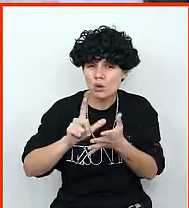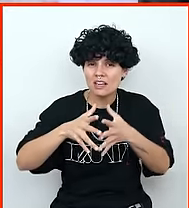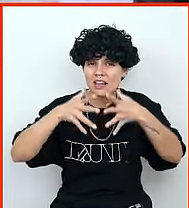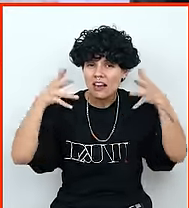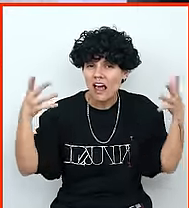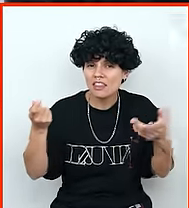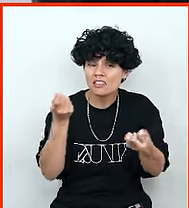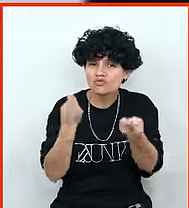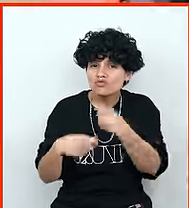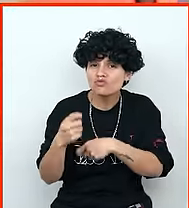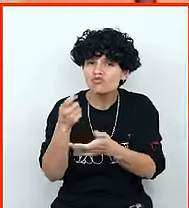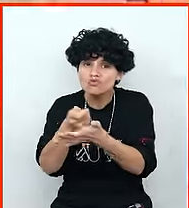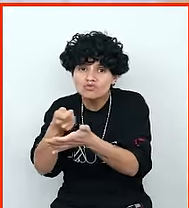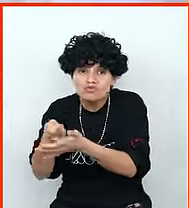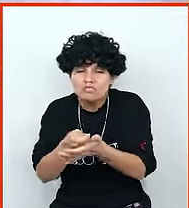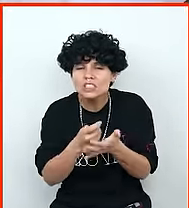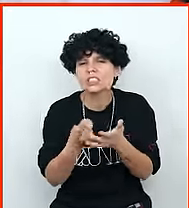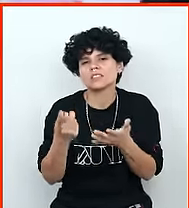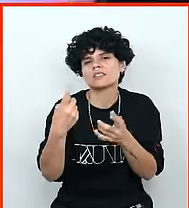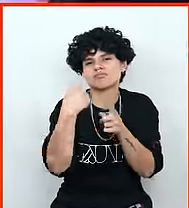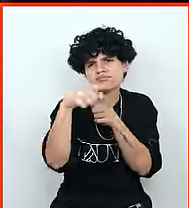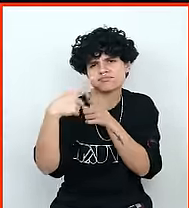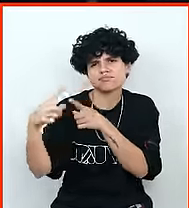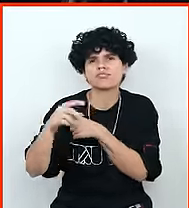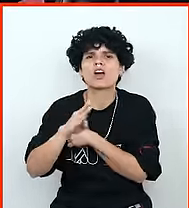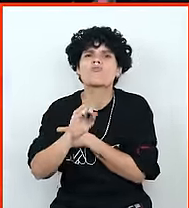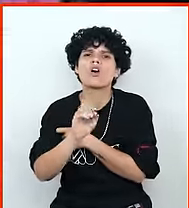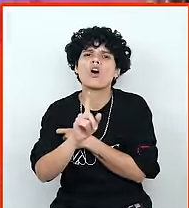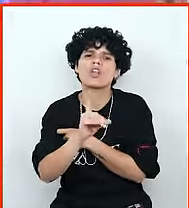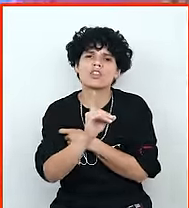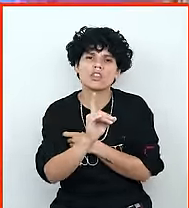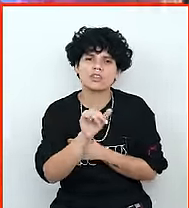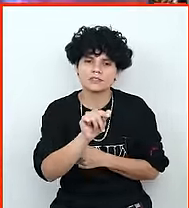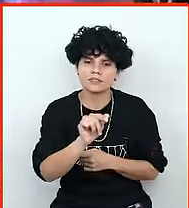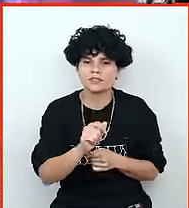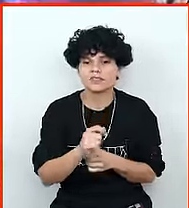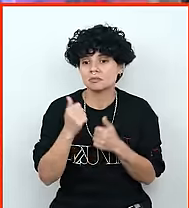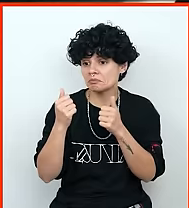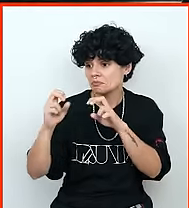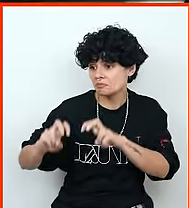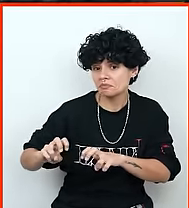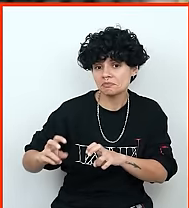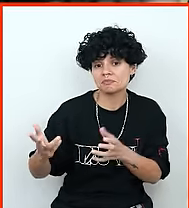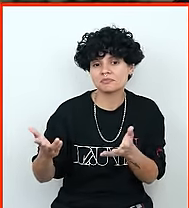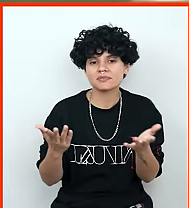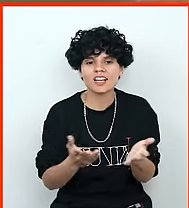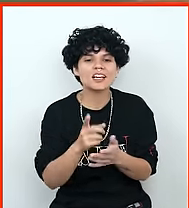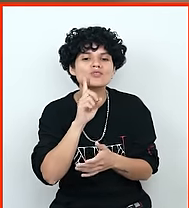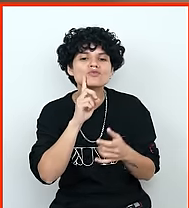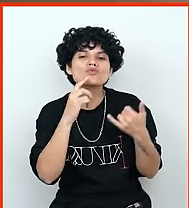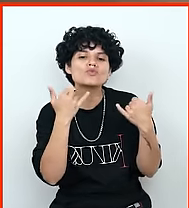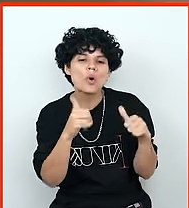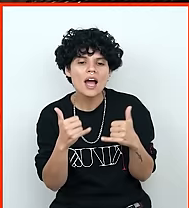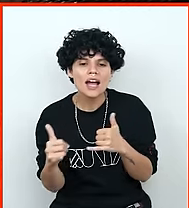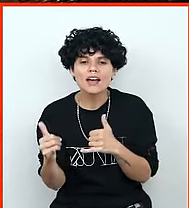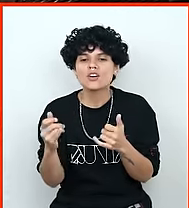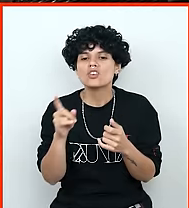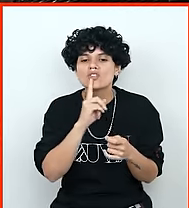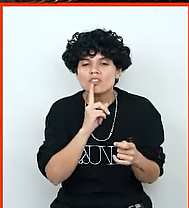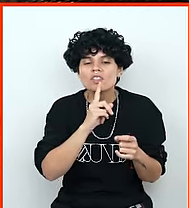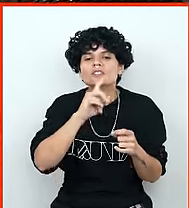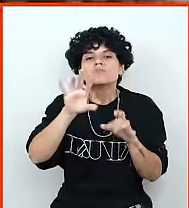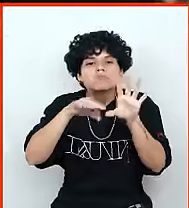que más les guste, ¿eh? ¡Siéntese, pues! Ya, mi rey. Siéntate, sí, Juan Pablo. Tenemos juegos, tenemos de todo, tenemos